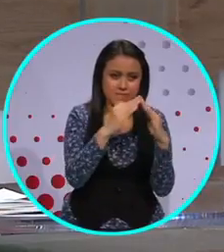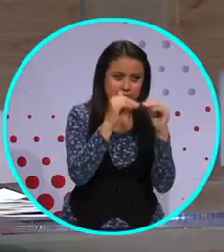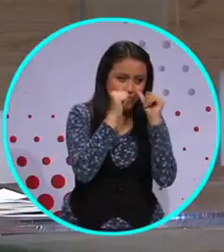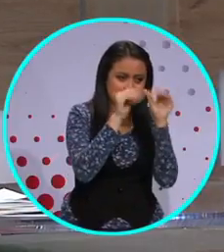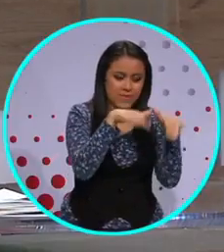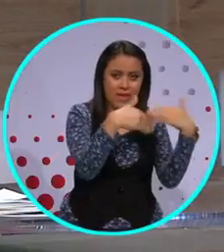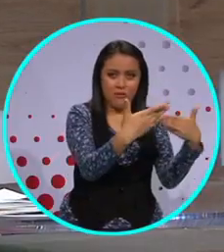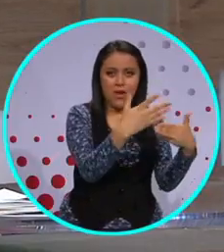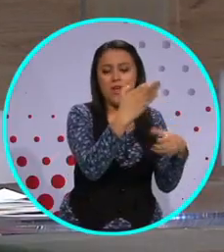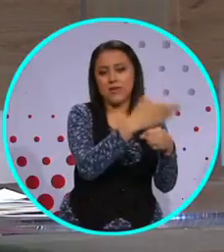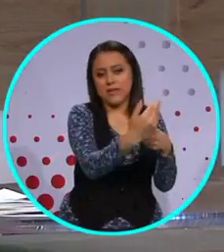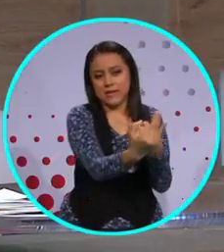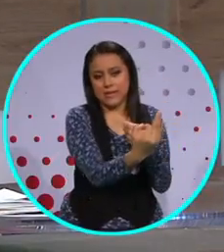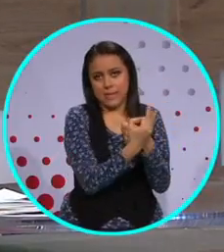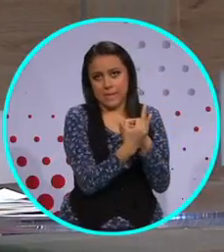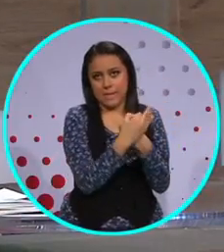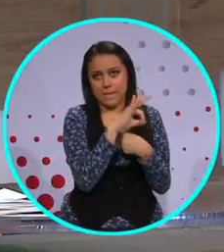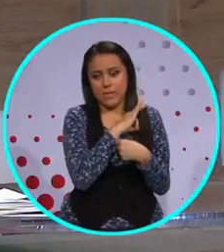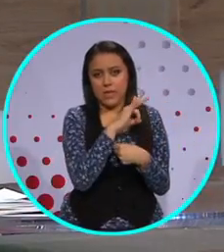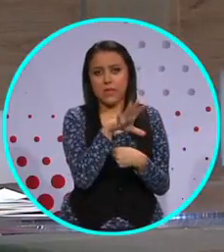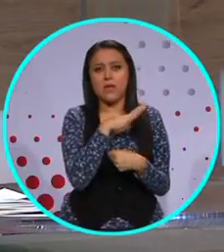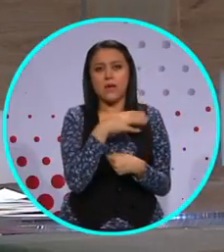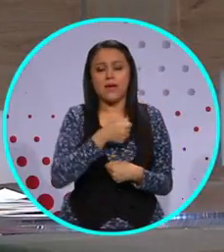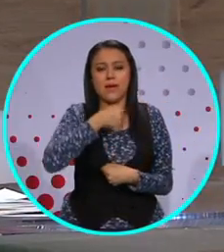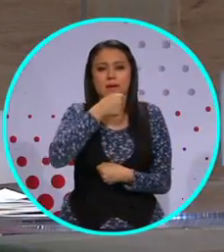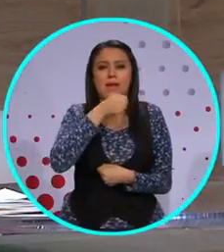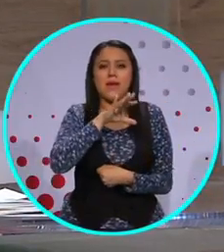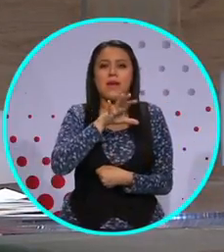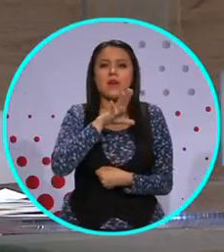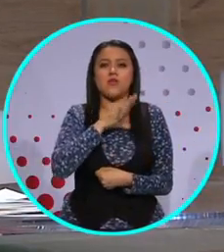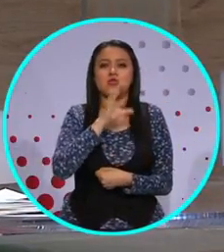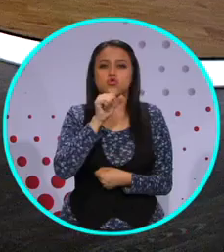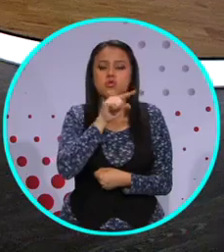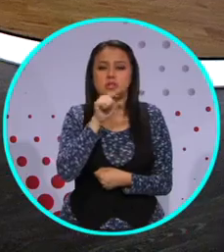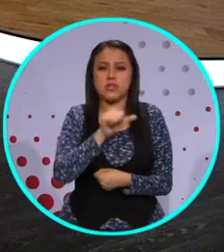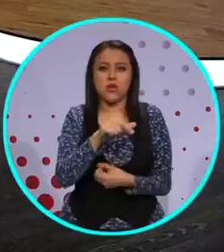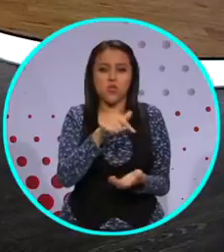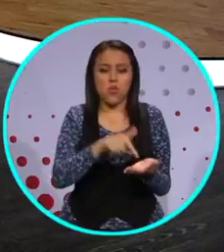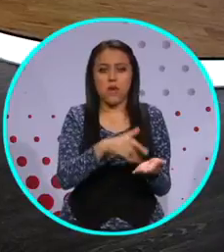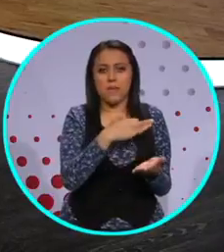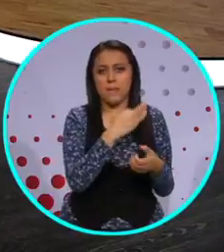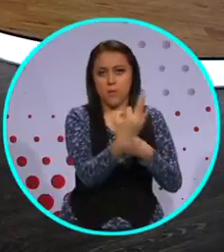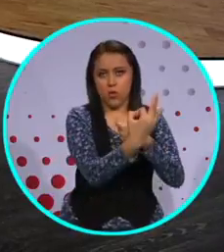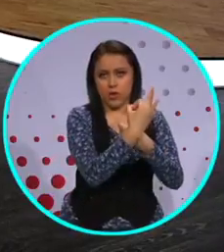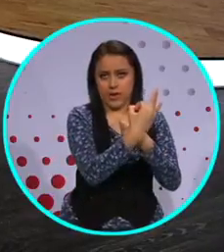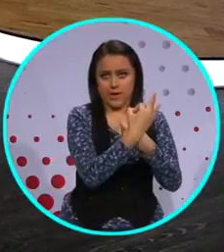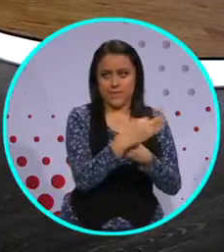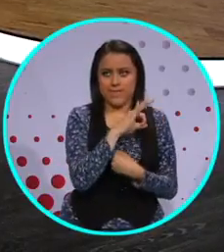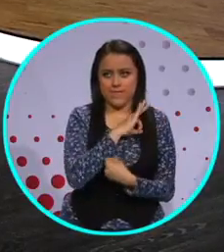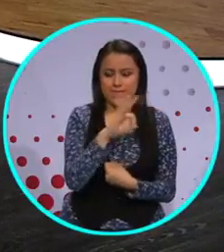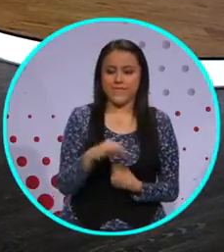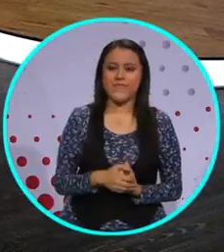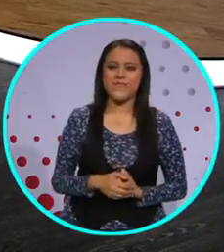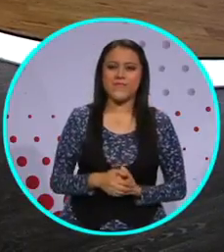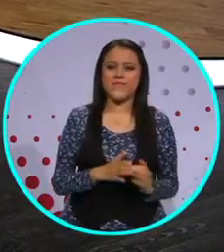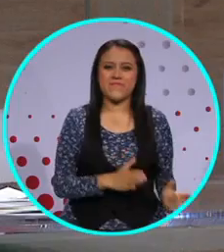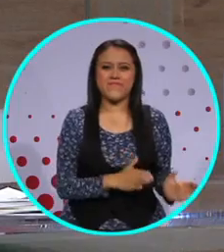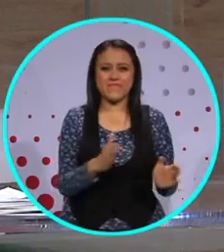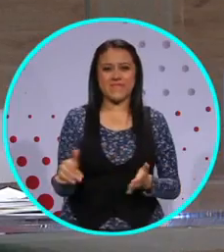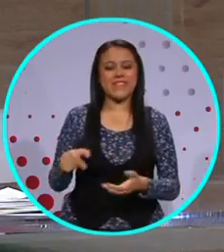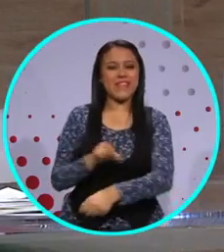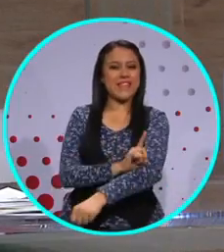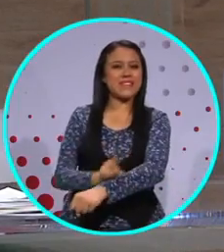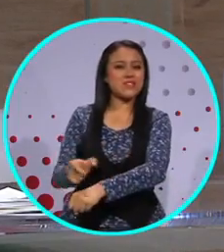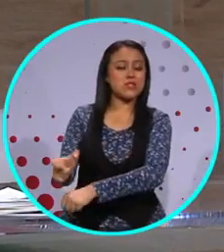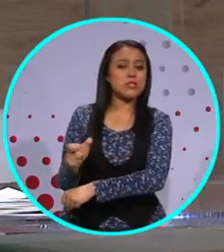mojen y las entrevistas las va a ser constancia allá afuera en una zona protegida también bueno mientras tanto vamos a xochimilco perdió